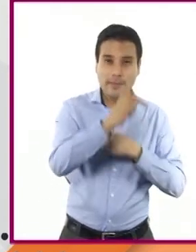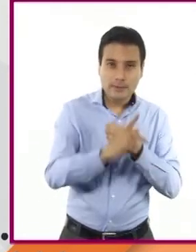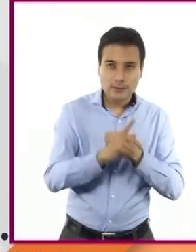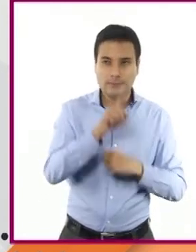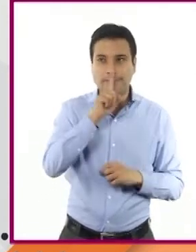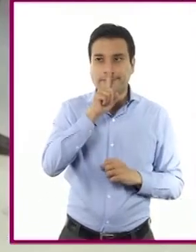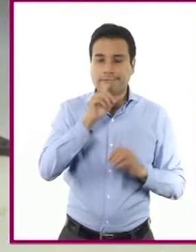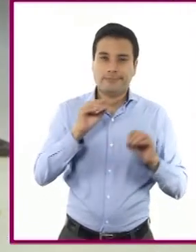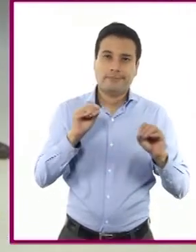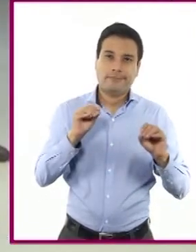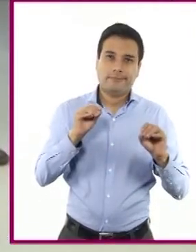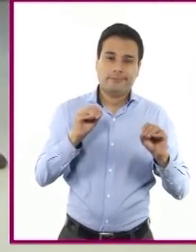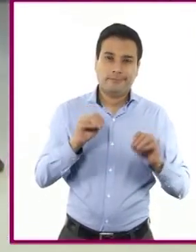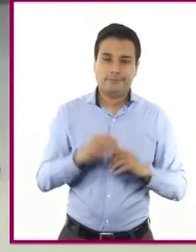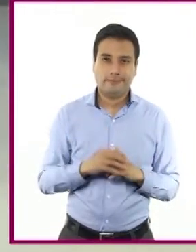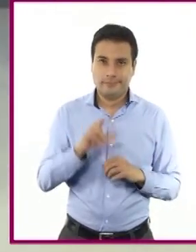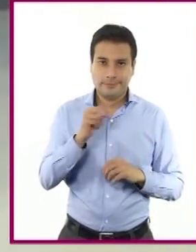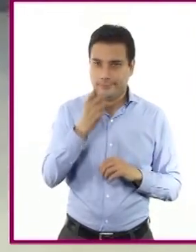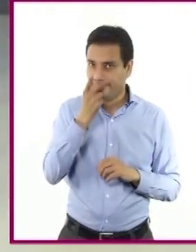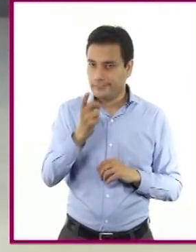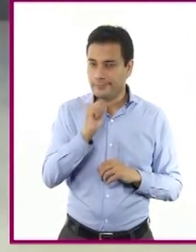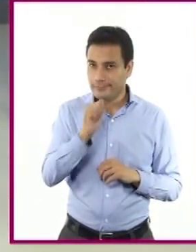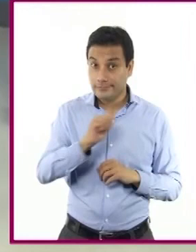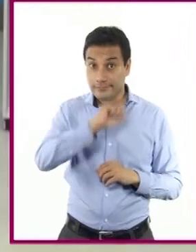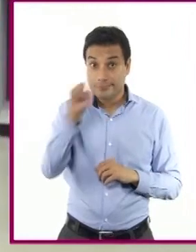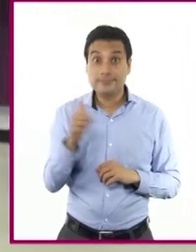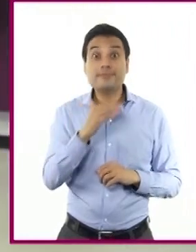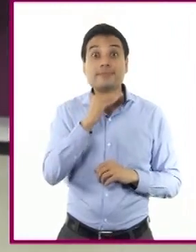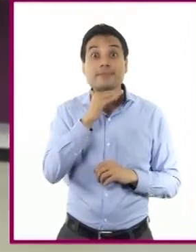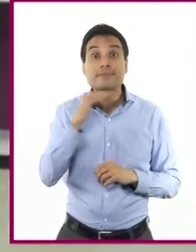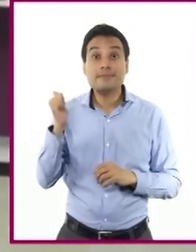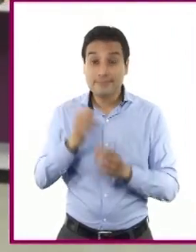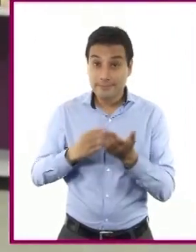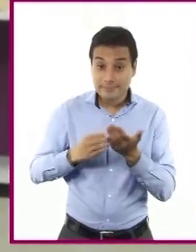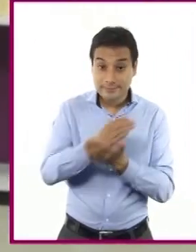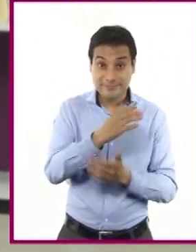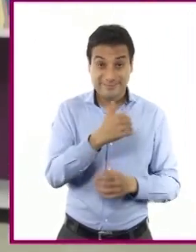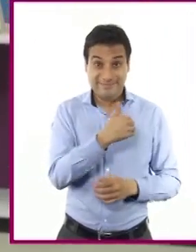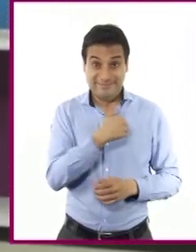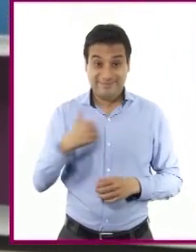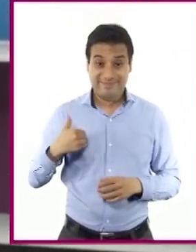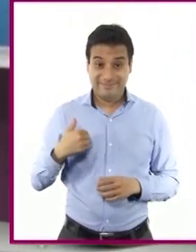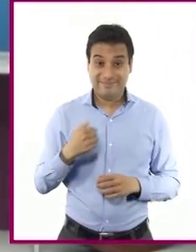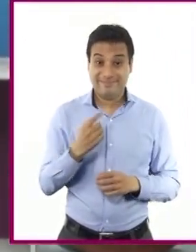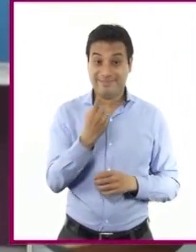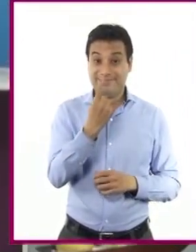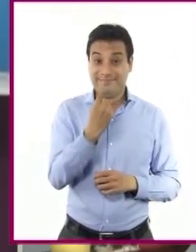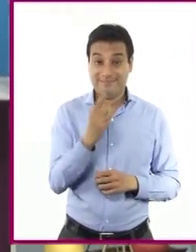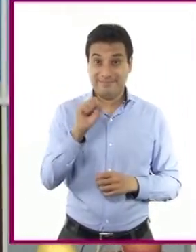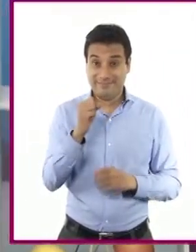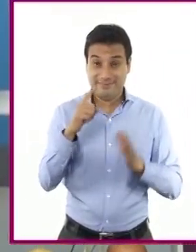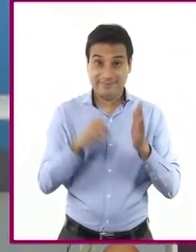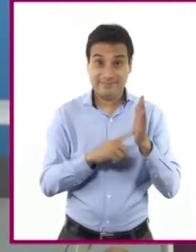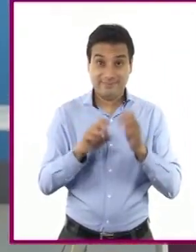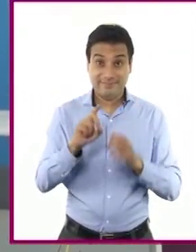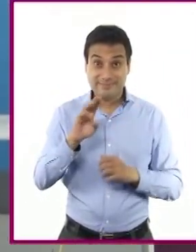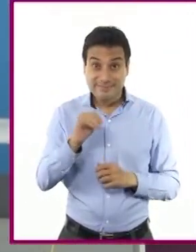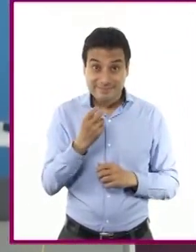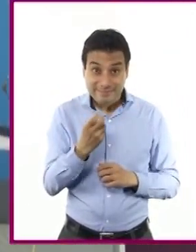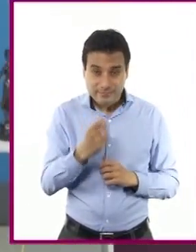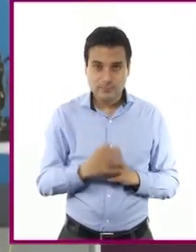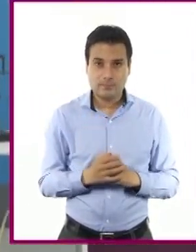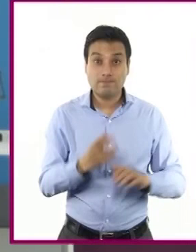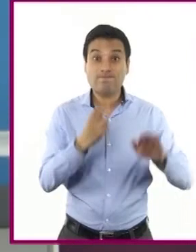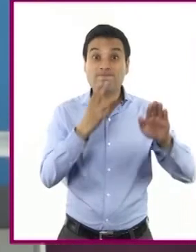tímidamente. Pero, cuando Alemania invadió Polonia el 1 de septiembre de 1939, era un hecho que